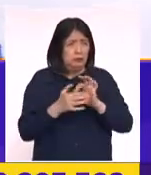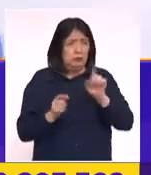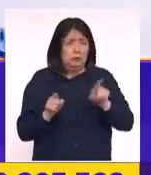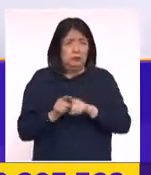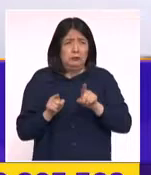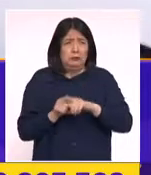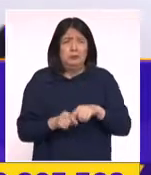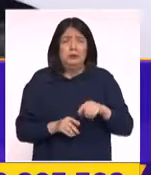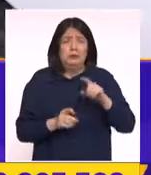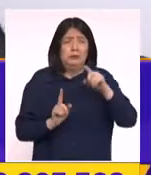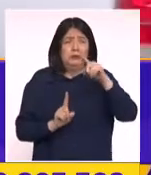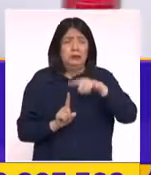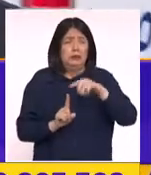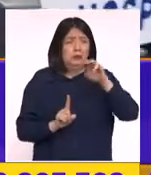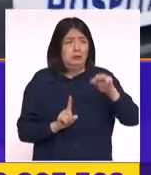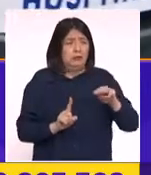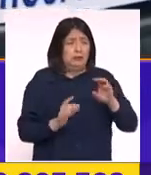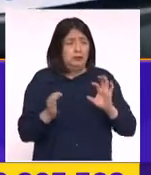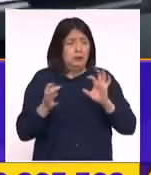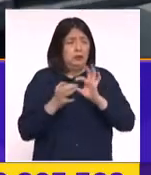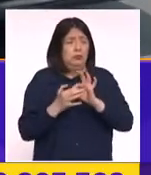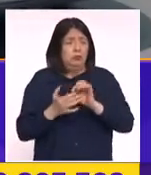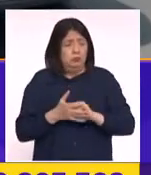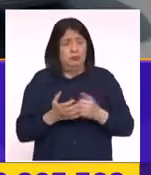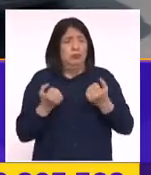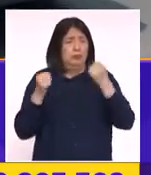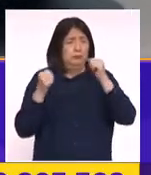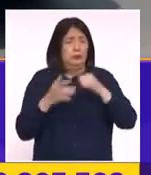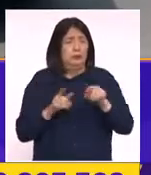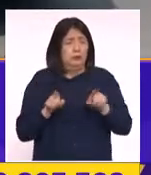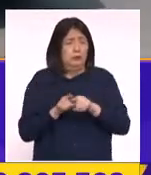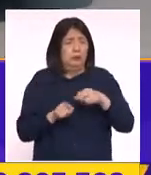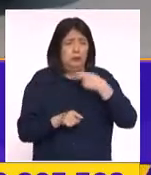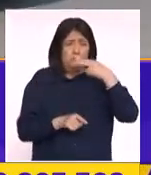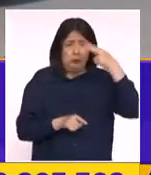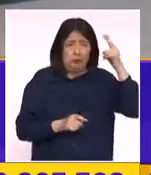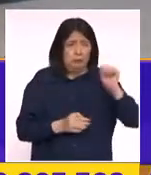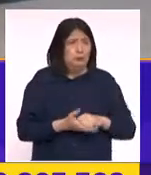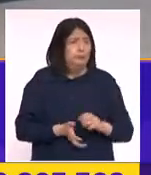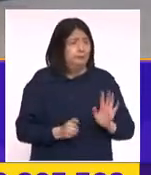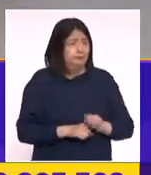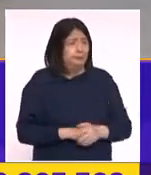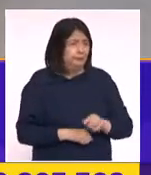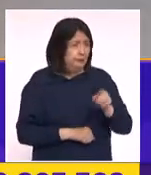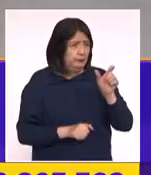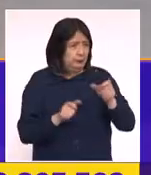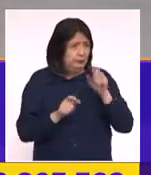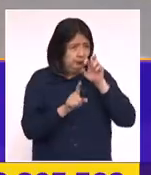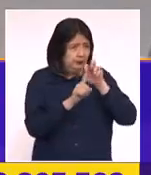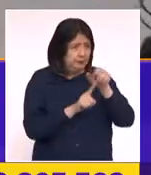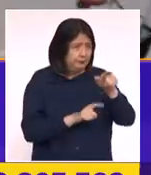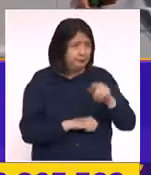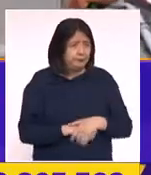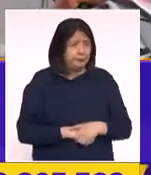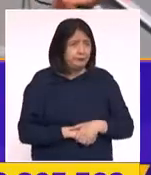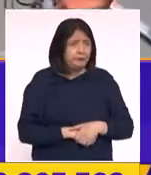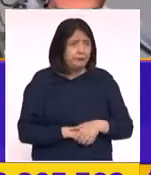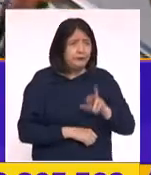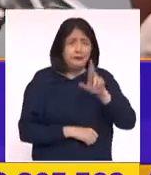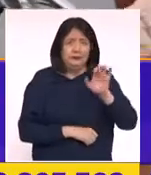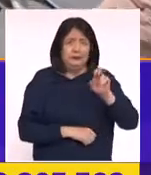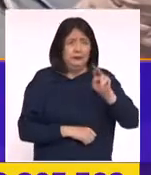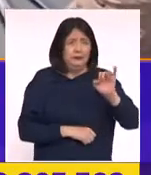que Huánuco. Ojo, estamos viendo mucha actividad en redes sociales de ciudadanos. Mira, René